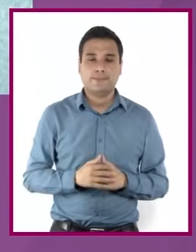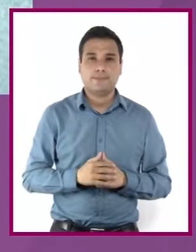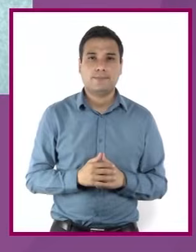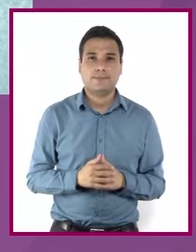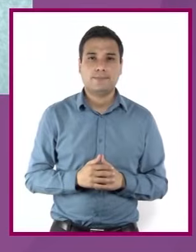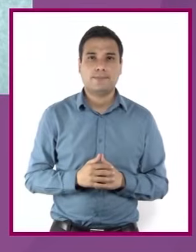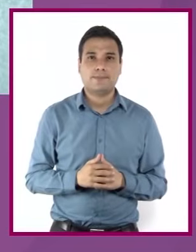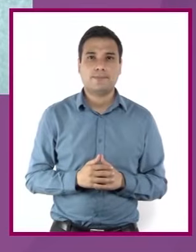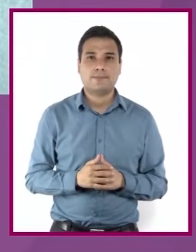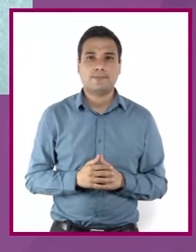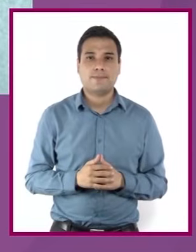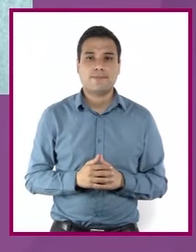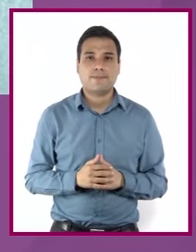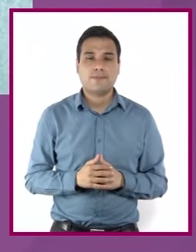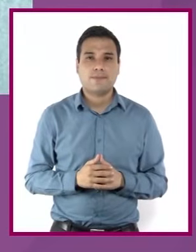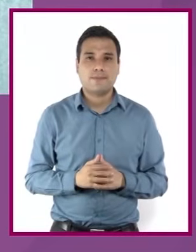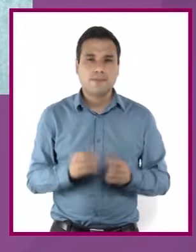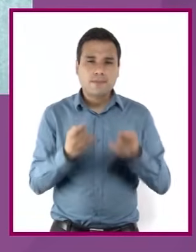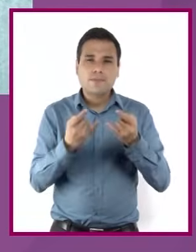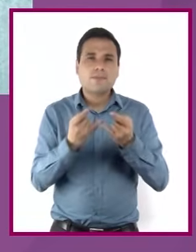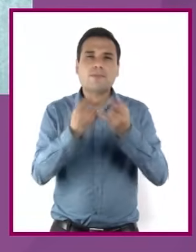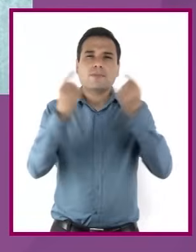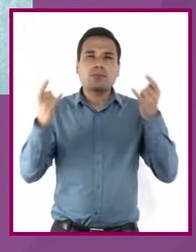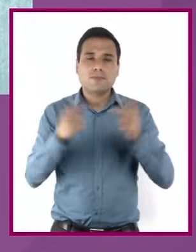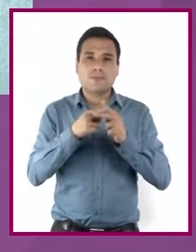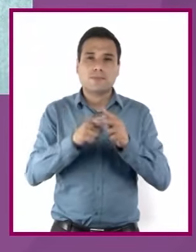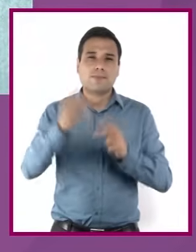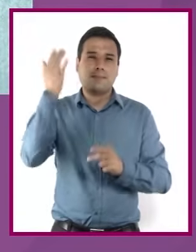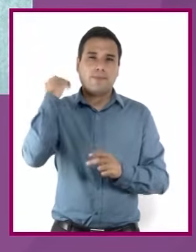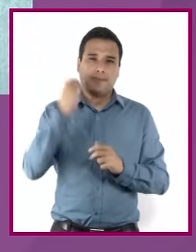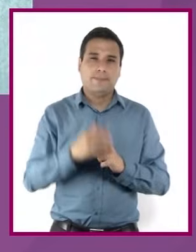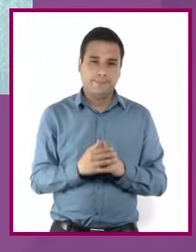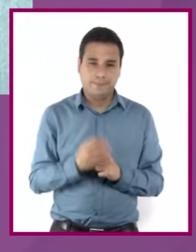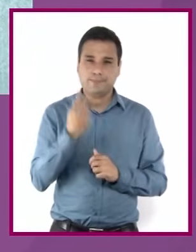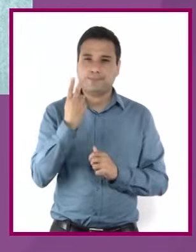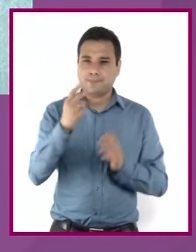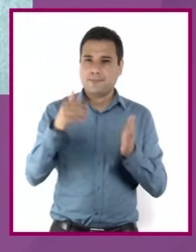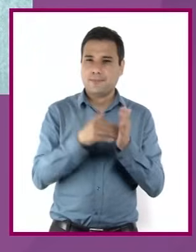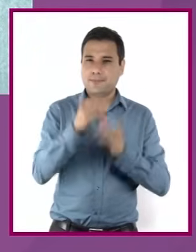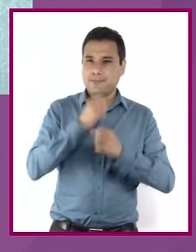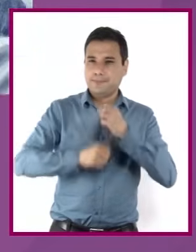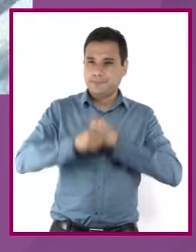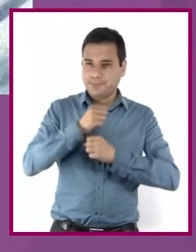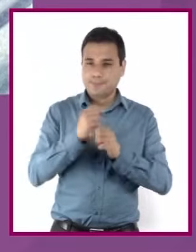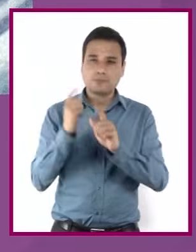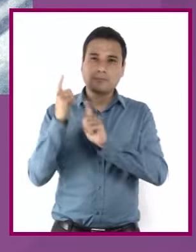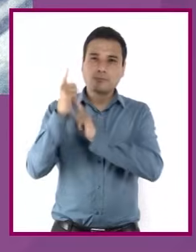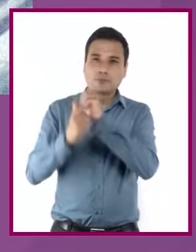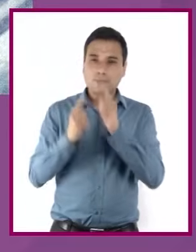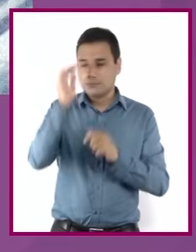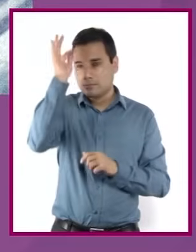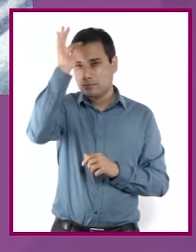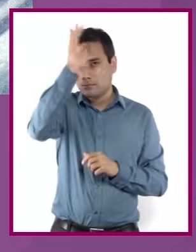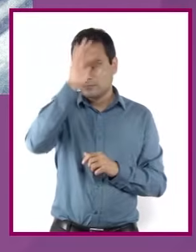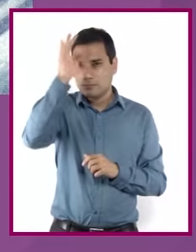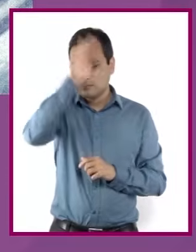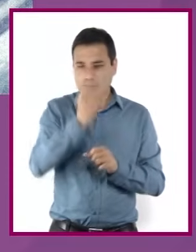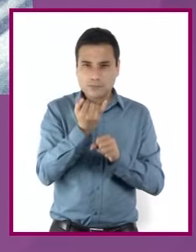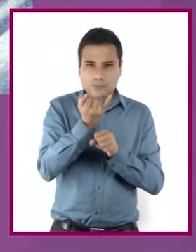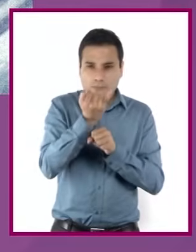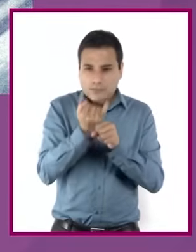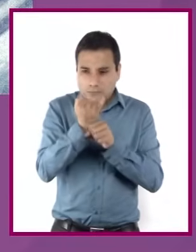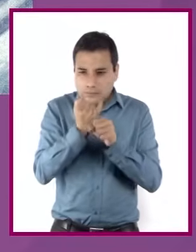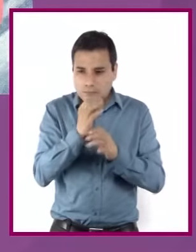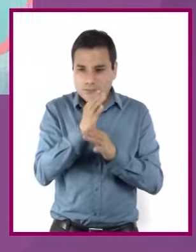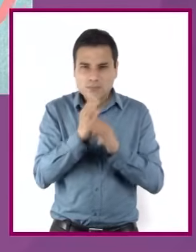La historia del átomo se gestó hace más de 2000 años, en la antigua Grecia, cuando los filósofos comenzaron a especular sobre la naturaleza